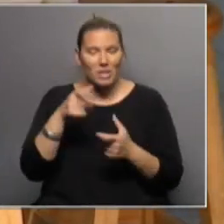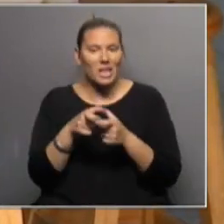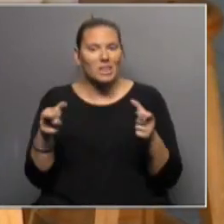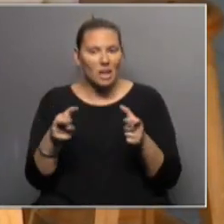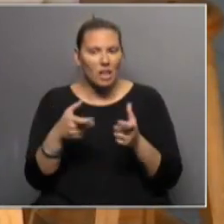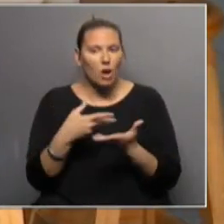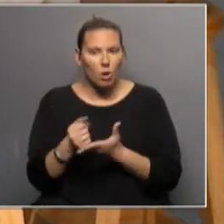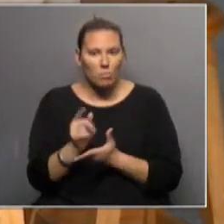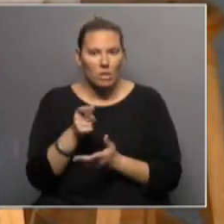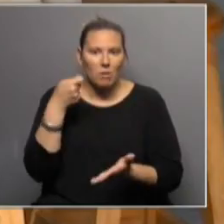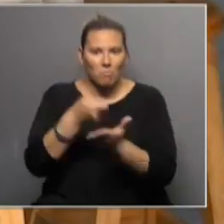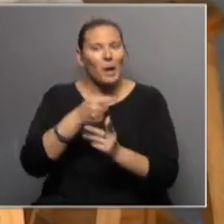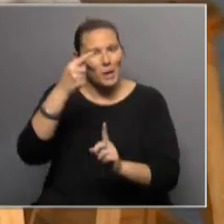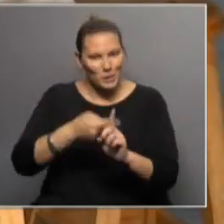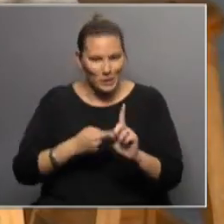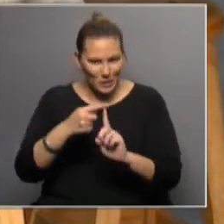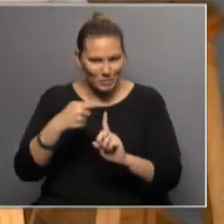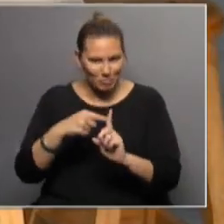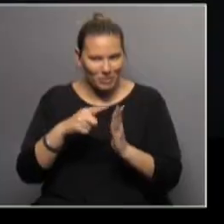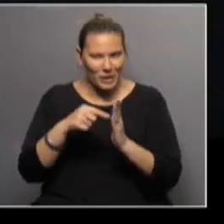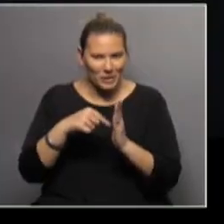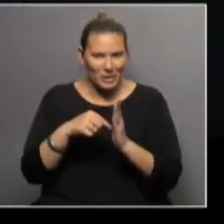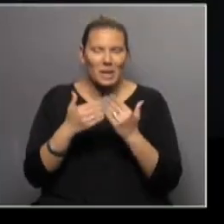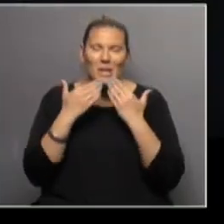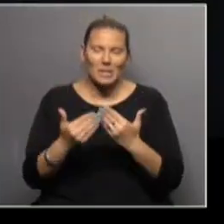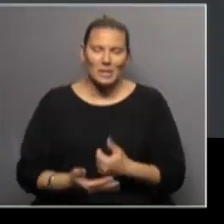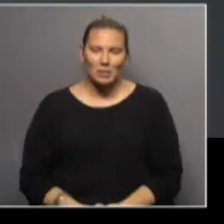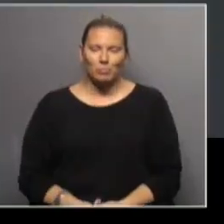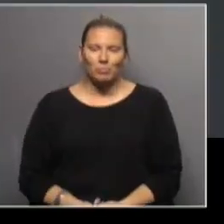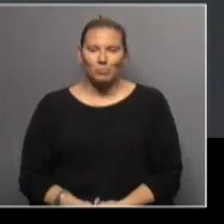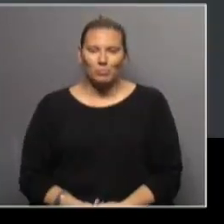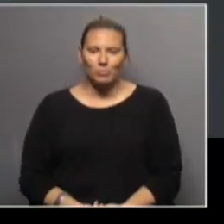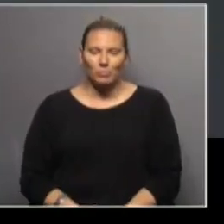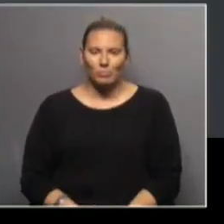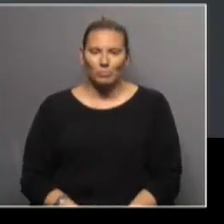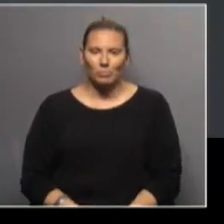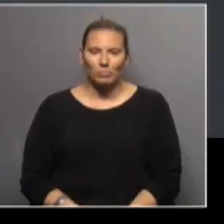entrada que hay que pagar el alquiler. Gracias, Gurice.